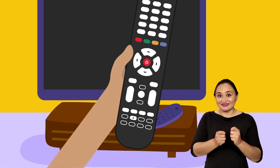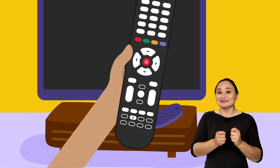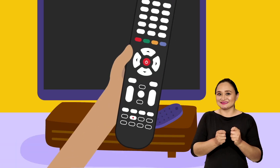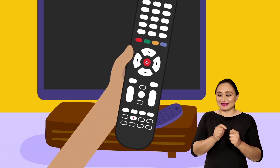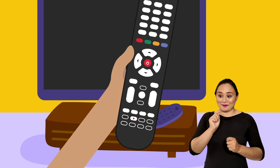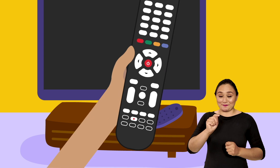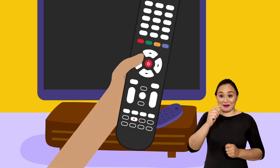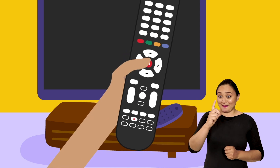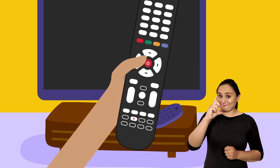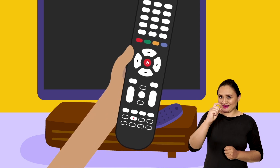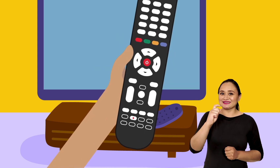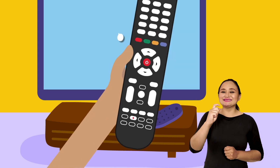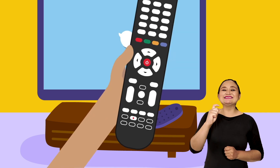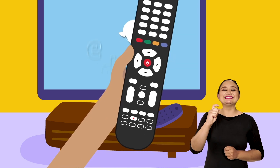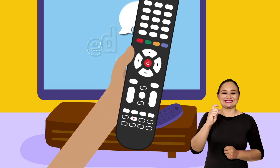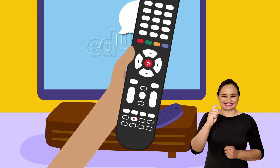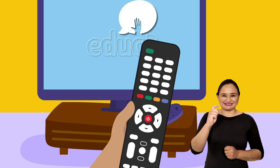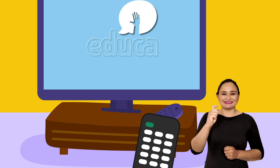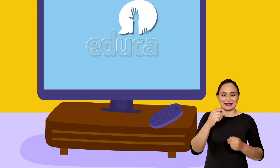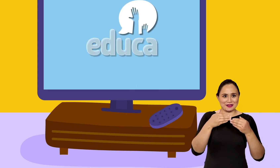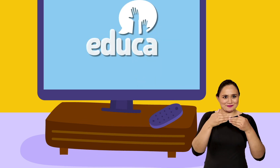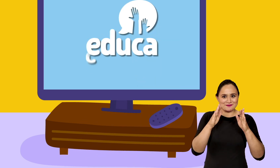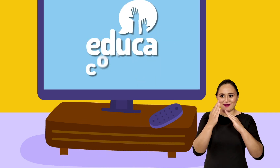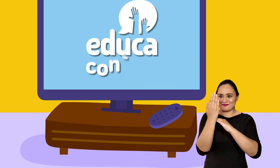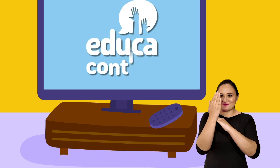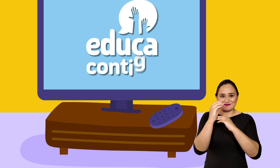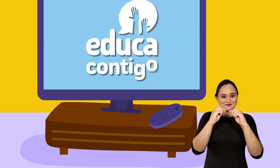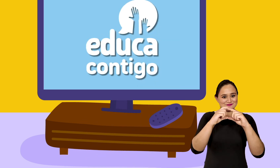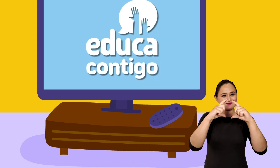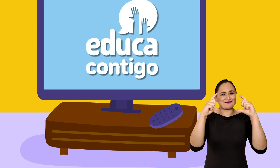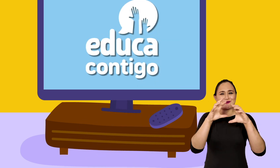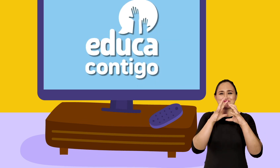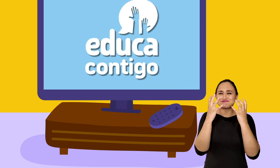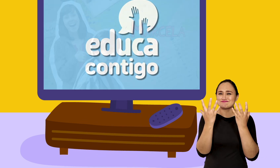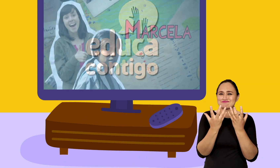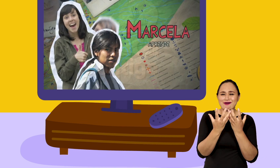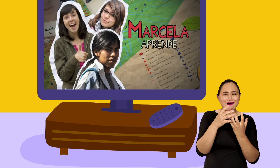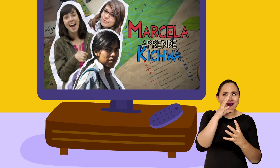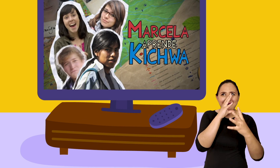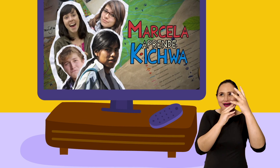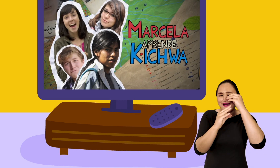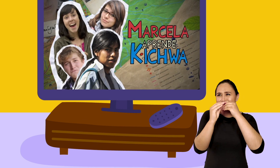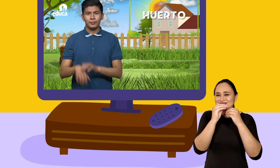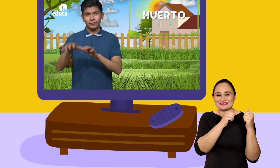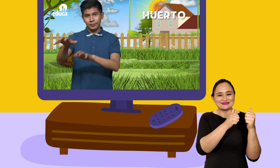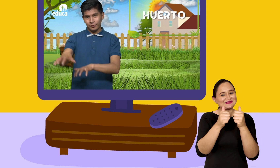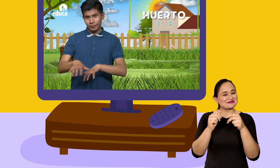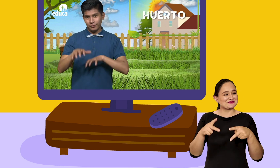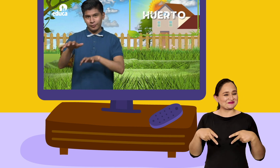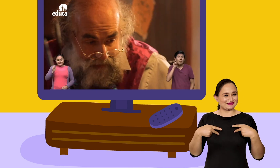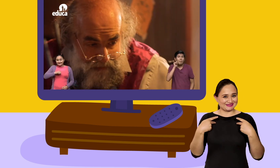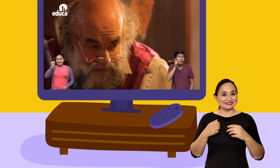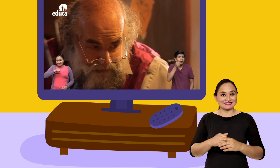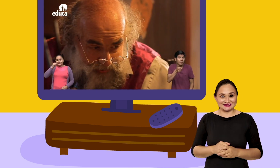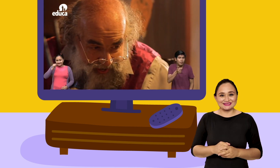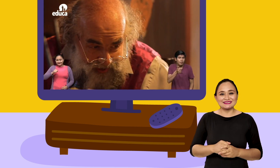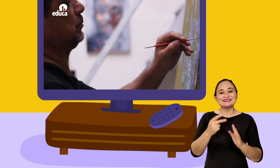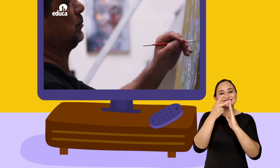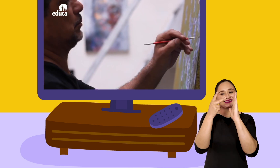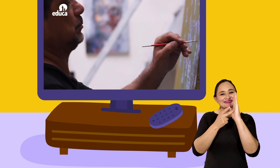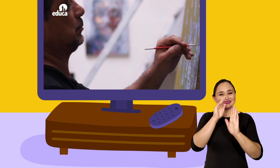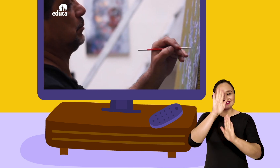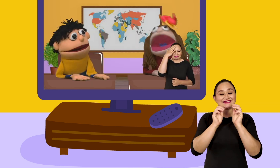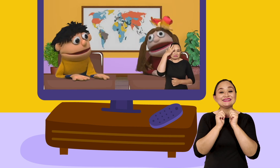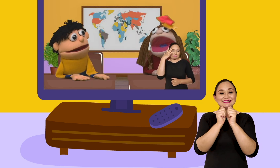¡Ta-ta-ta-tan! Aprietas un botón y ¡zas! Se abre una pantalla con un mundo lleno de aprendizajes buenos para la vida. Es